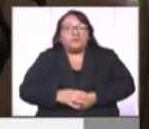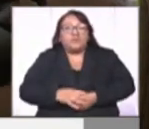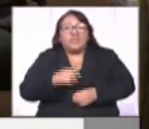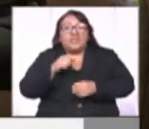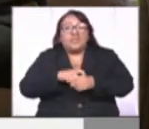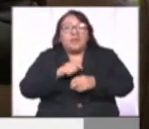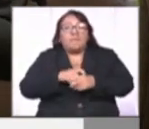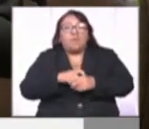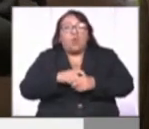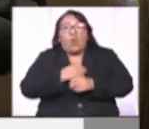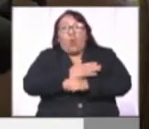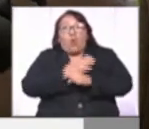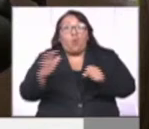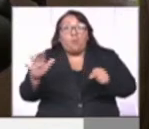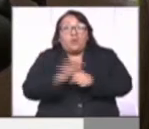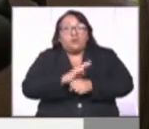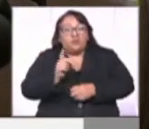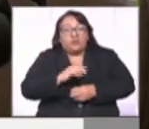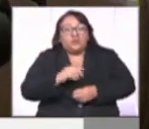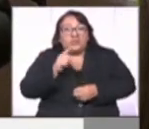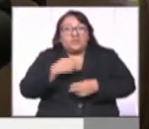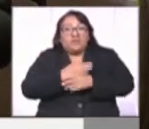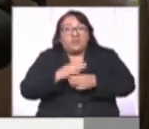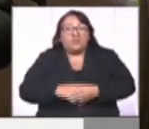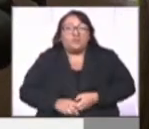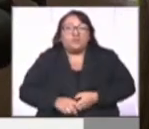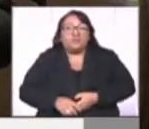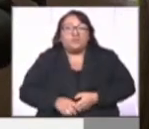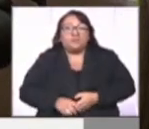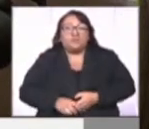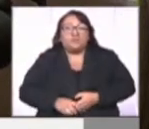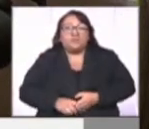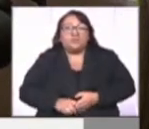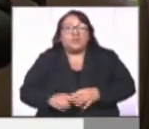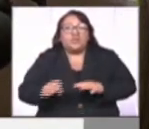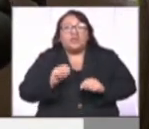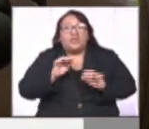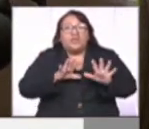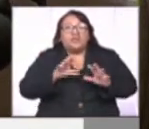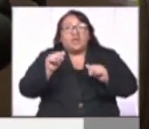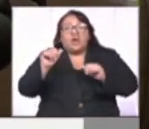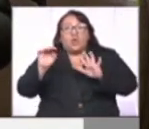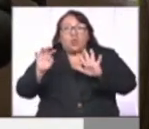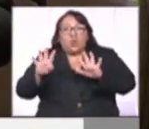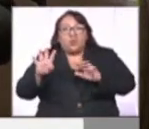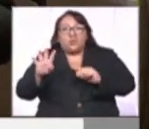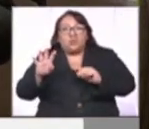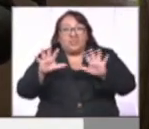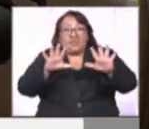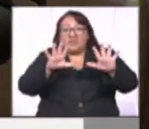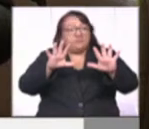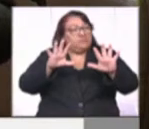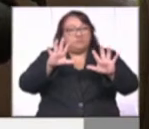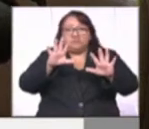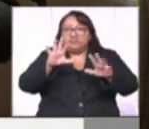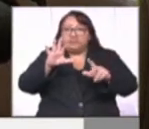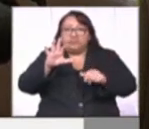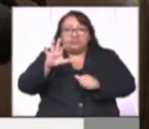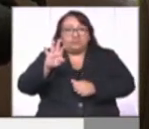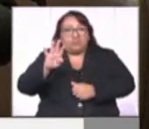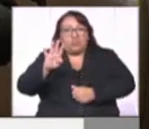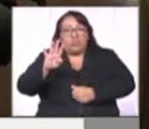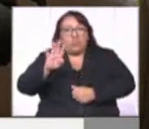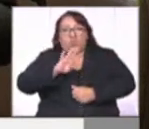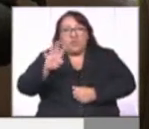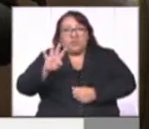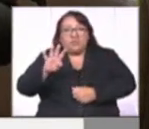del INDECOPI. De esta forma, redujo de 10 a 4 la cantidad de dietas al mes que se podría